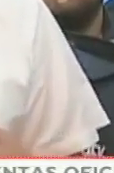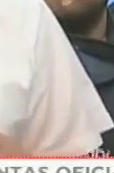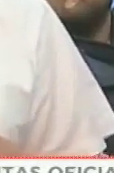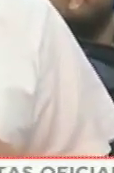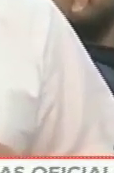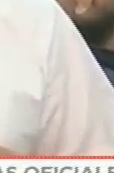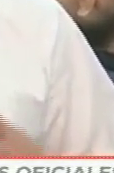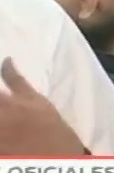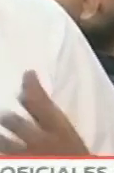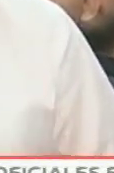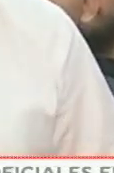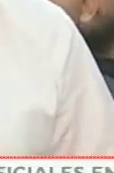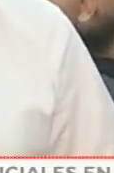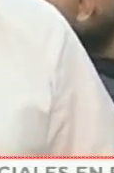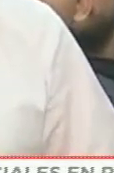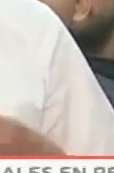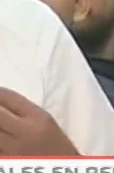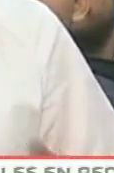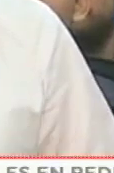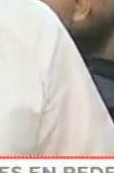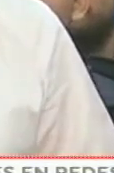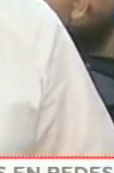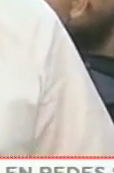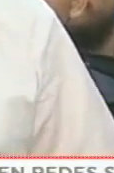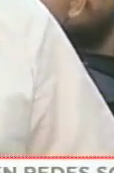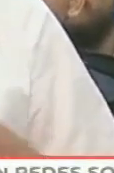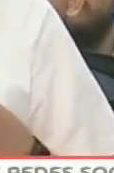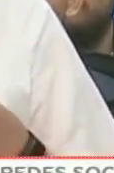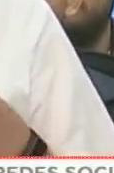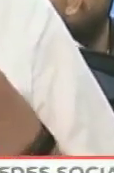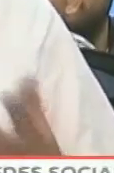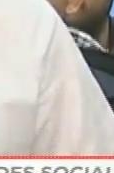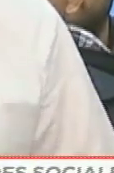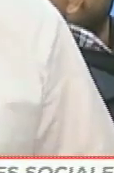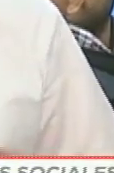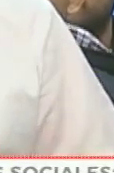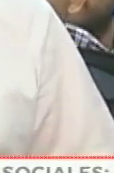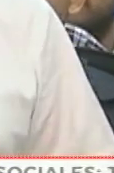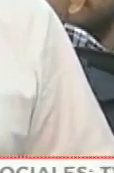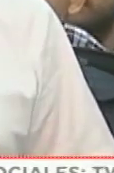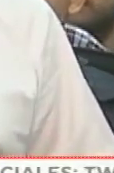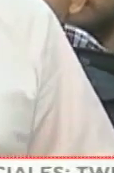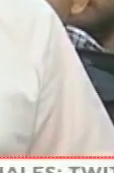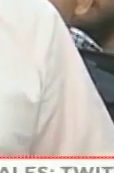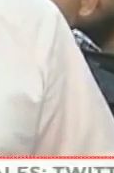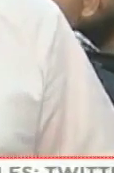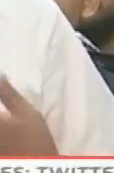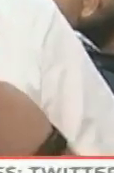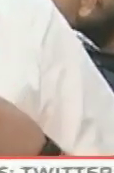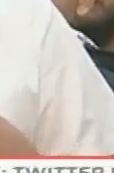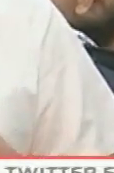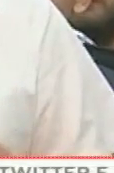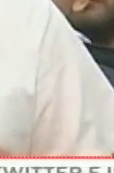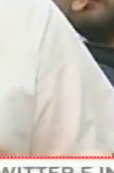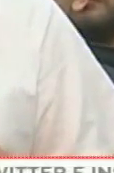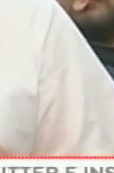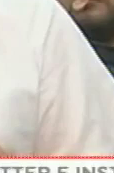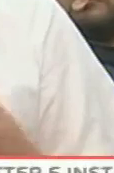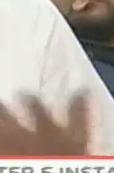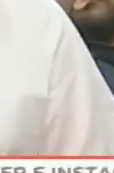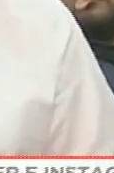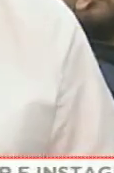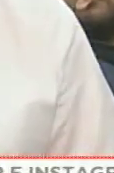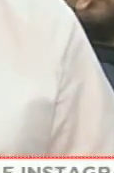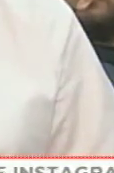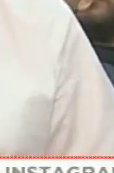para servicio de nuestro pueblo, para servir de manera adecuada y oportuna y con calidad las comunicaciones que nuestro país